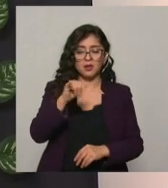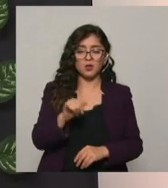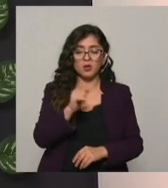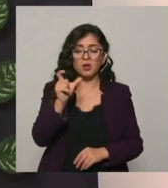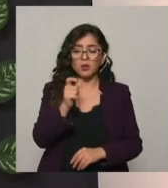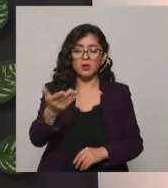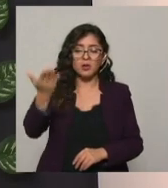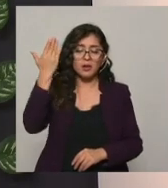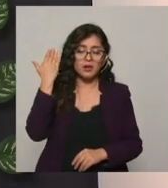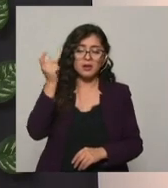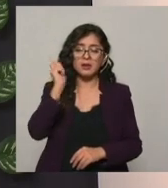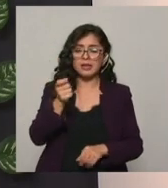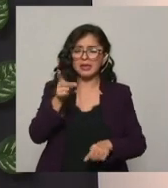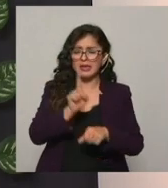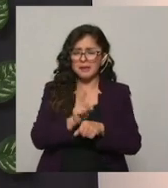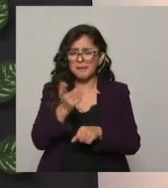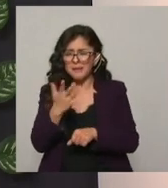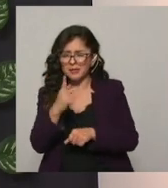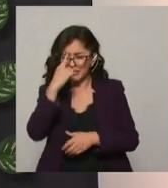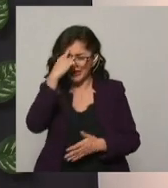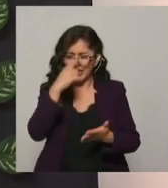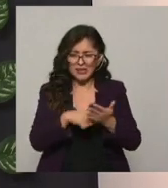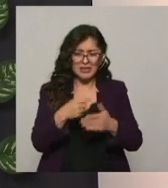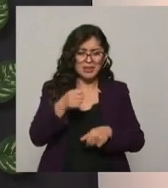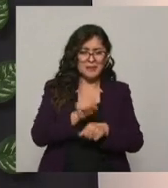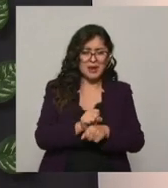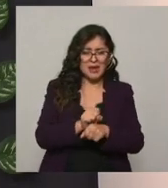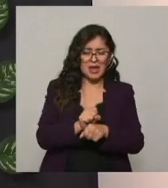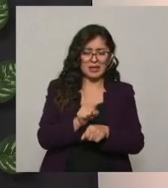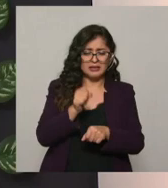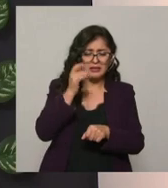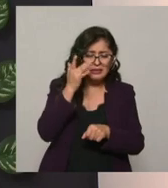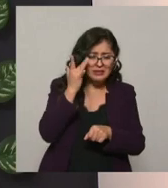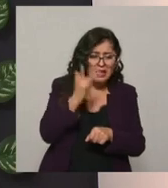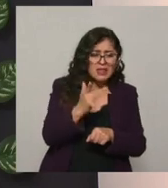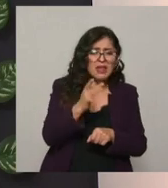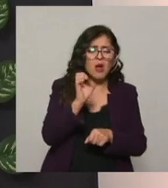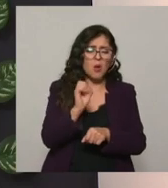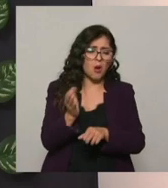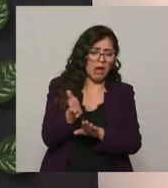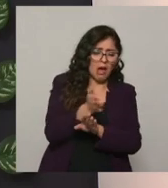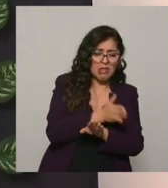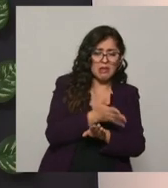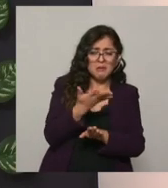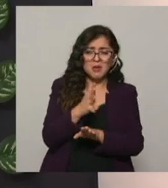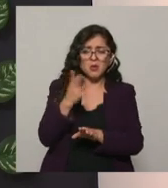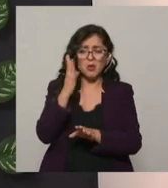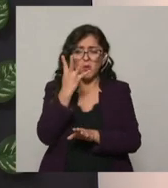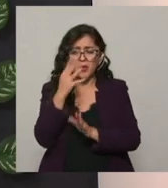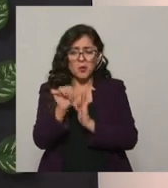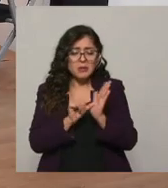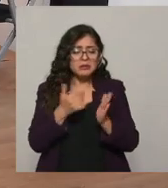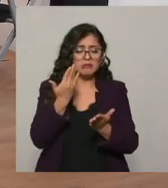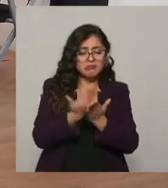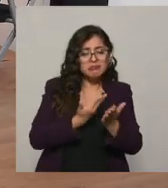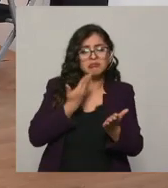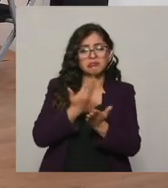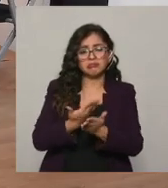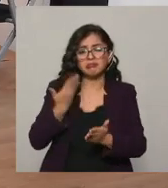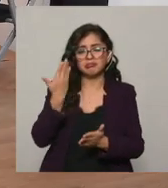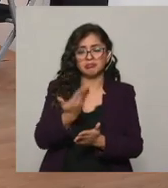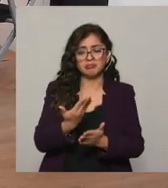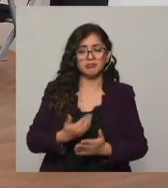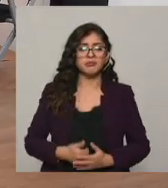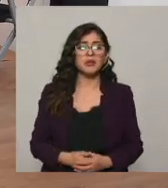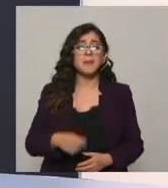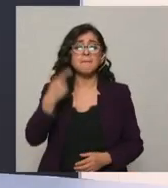en Semana Santa, un poco antes de Semana Santa, entonces ya tiene 4 meses aproximadamente. Entonces, sí, y bueno, incluso algunas personas